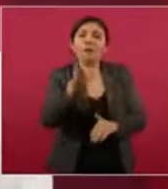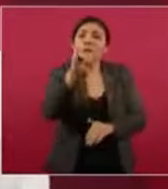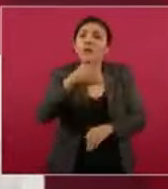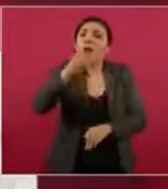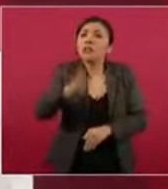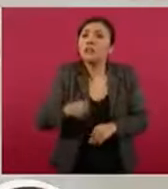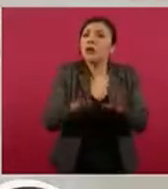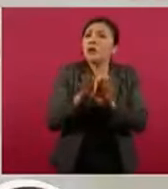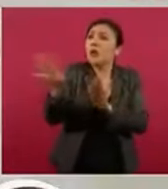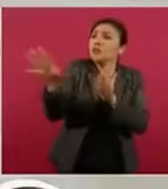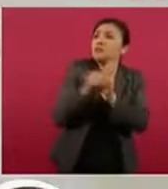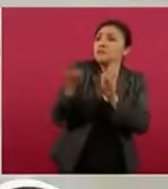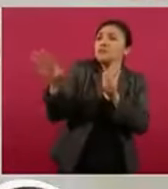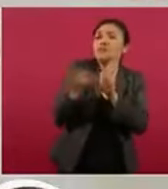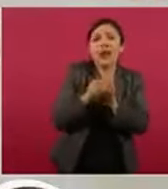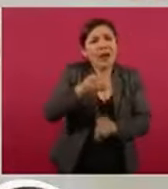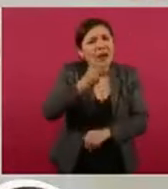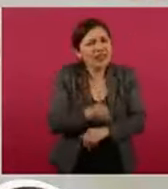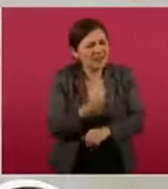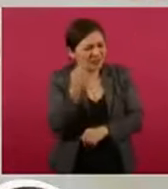de resonancia.